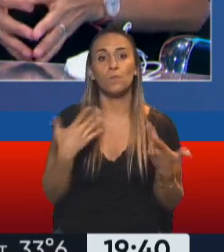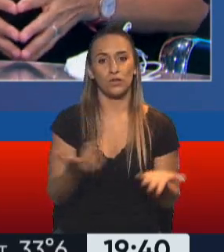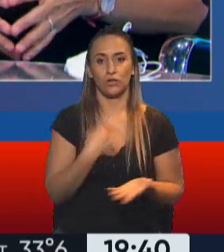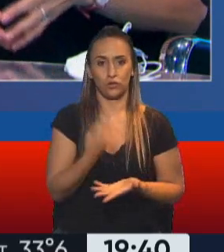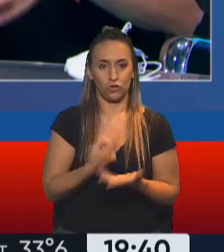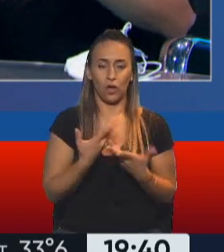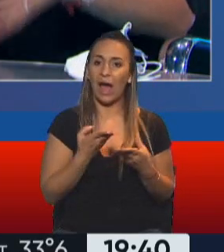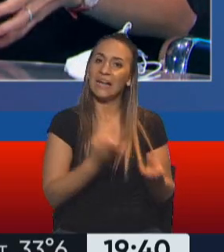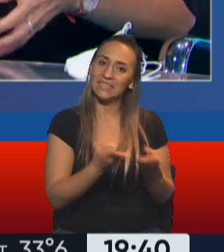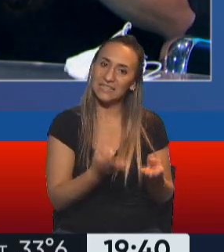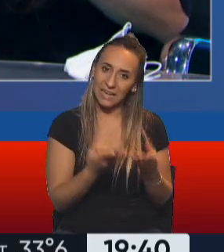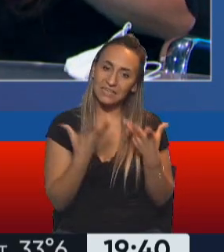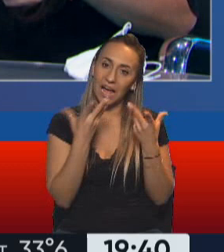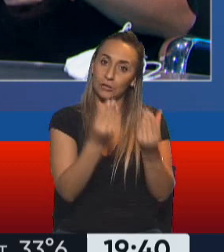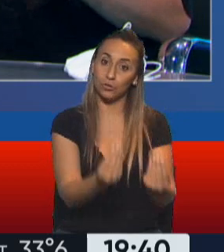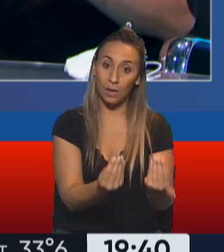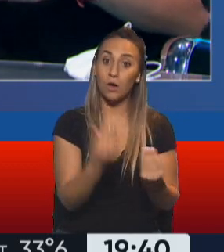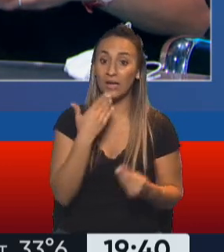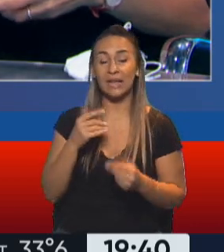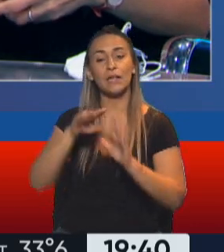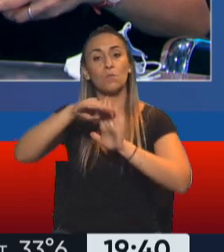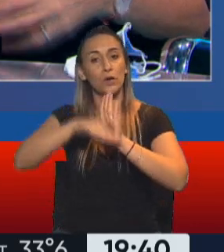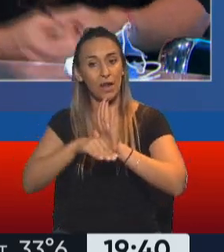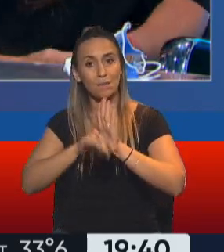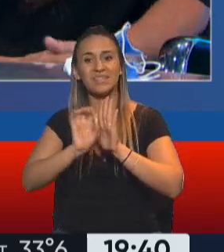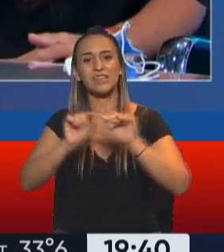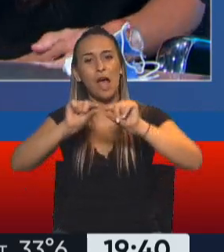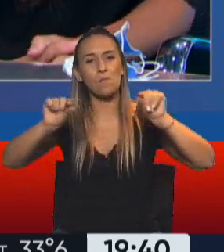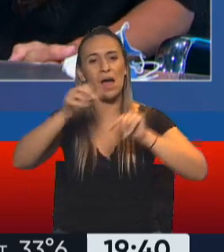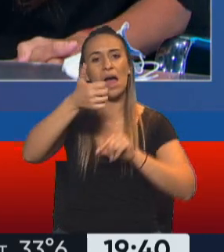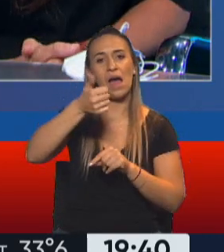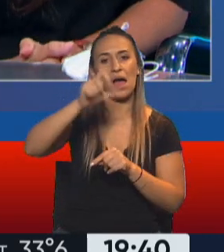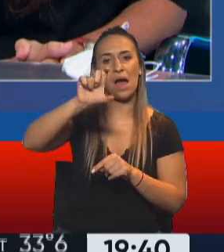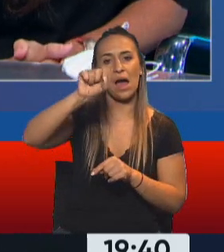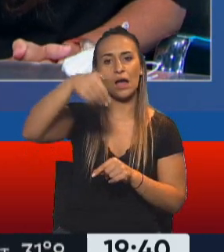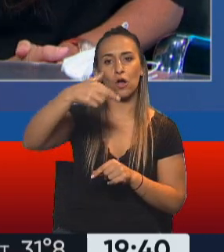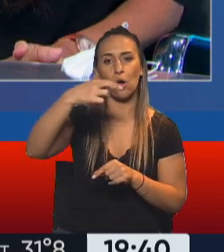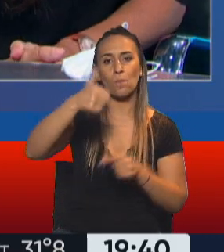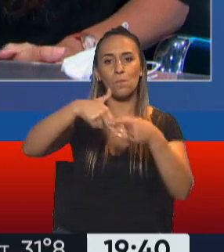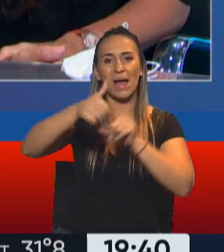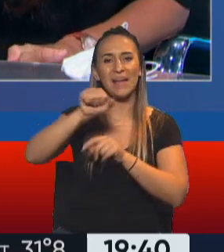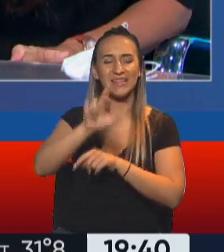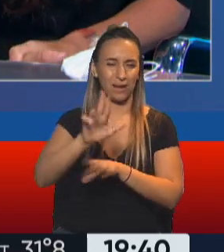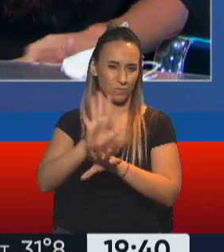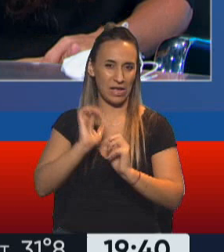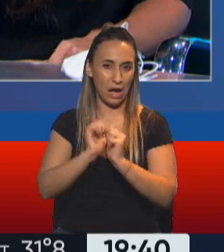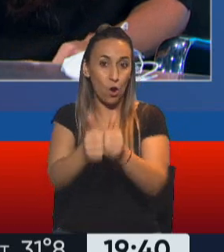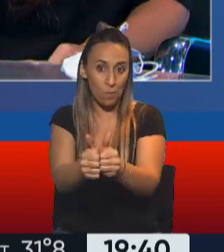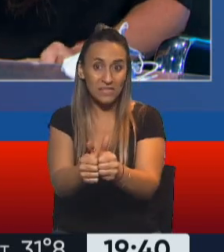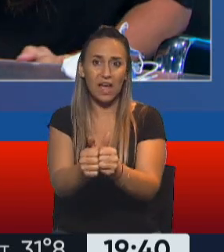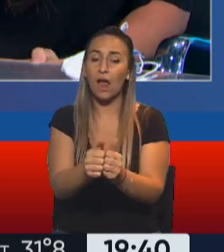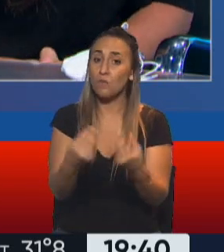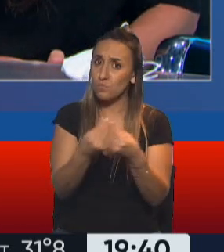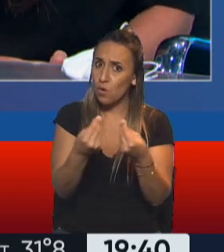muy fuerte. Nosotros desde el programa Acompañar también, ahí estamos acompañando, no tengo acá el número, un número importante de